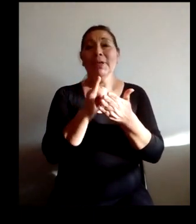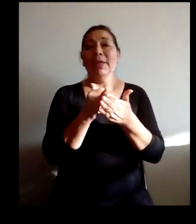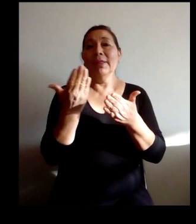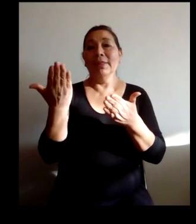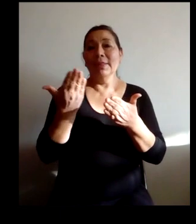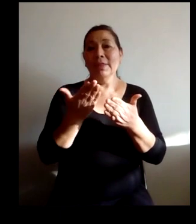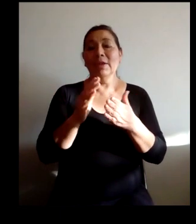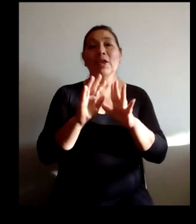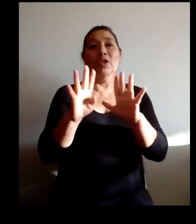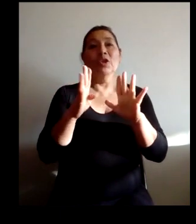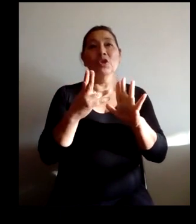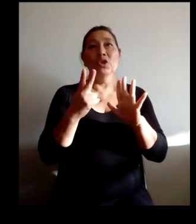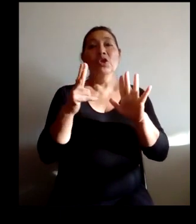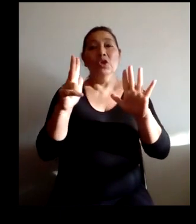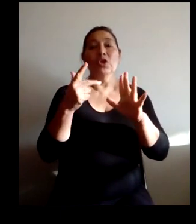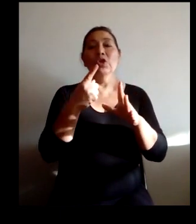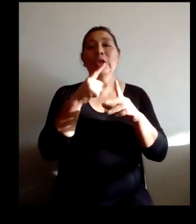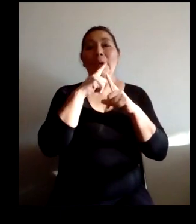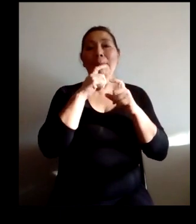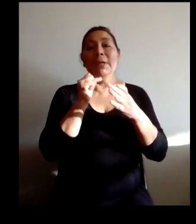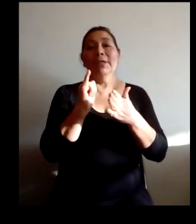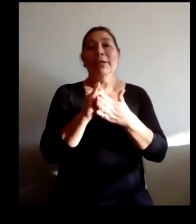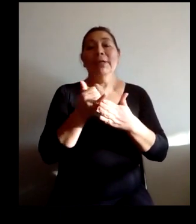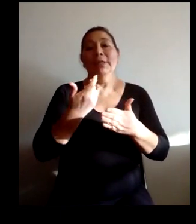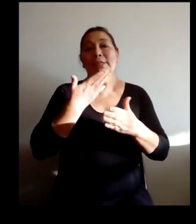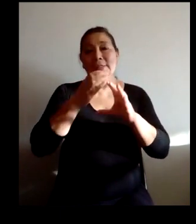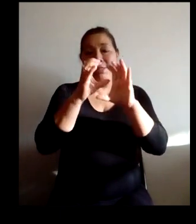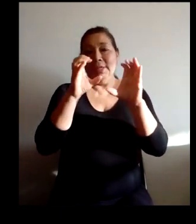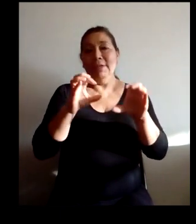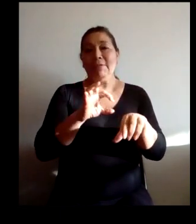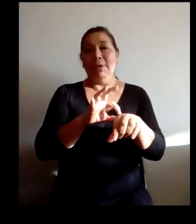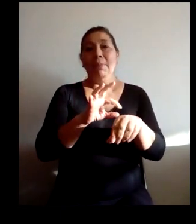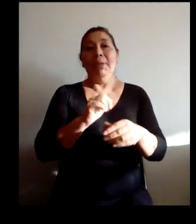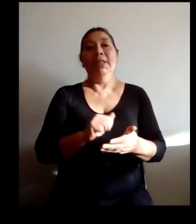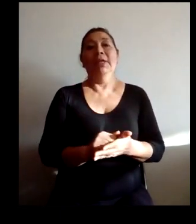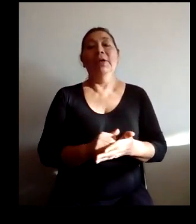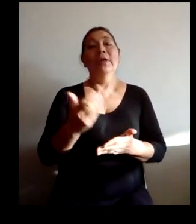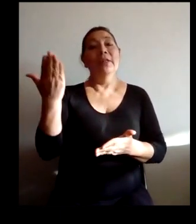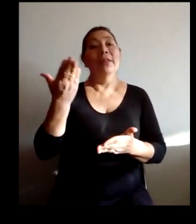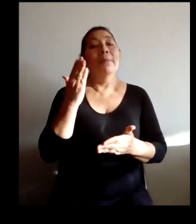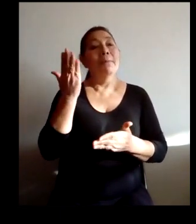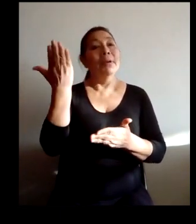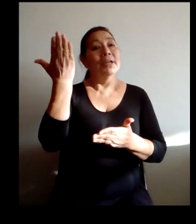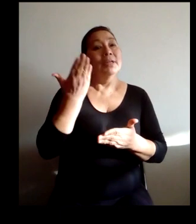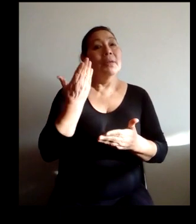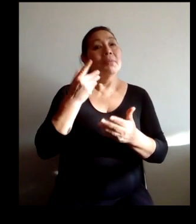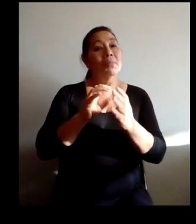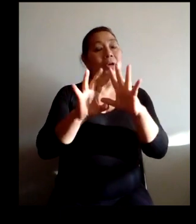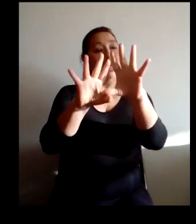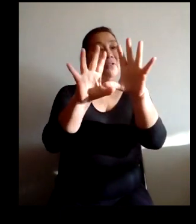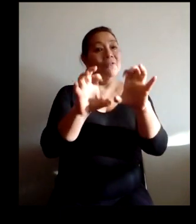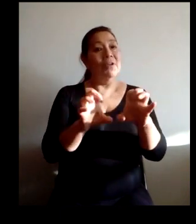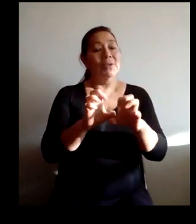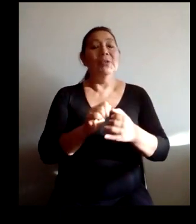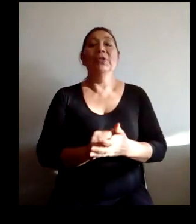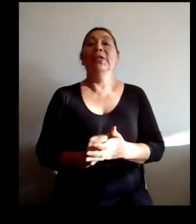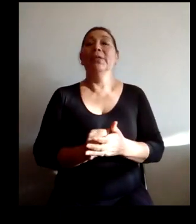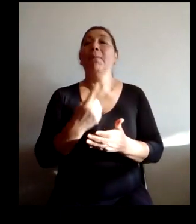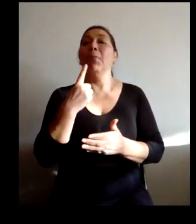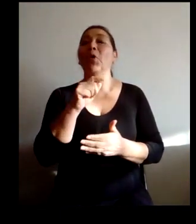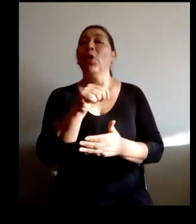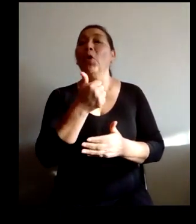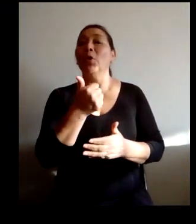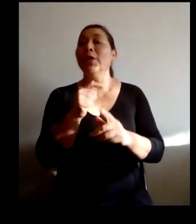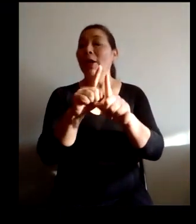última vez en consultorio de neumología el 18 de marzo de 2016. El propio certificado médico señala que en este caso el demandante sí pasó por las evaluaciones médicas